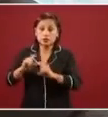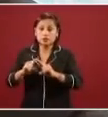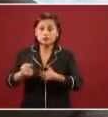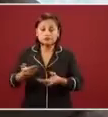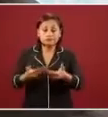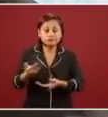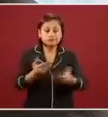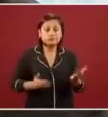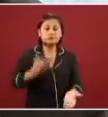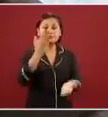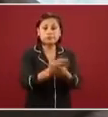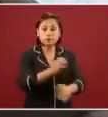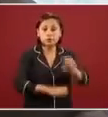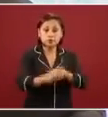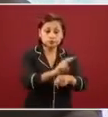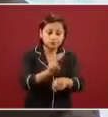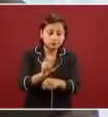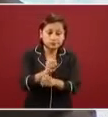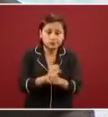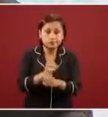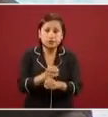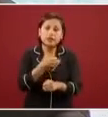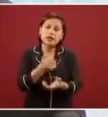el esquema y puede enriquecer mucho